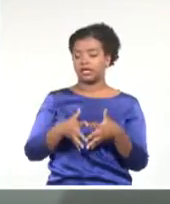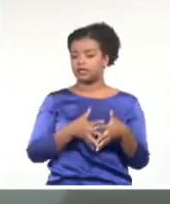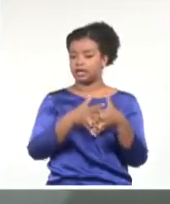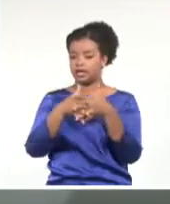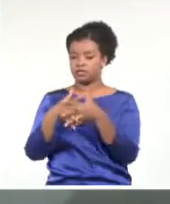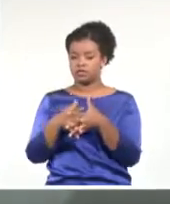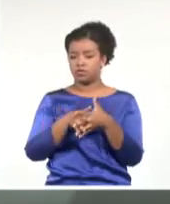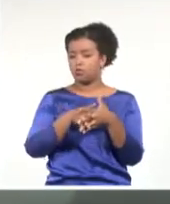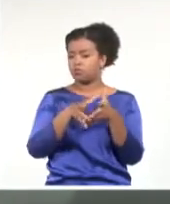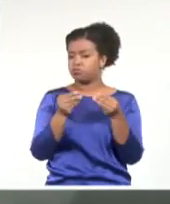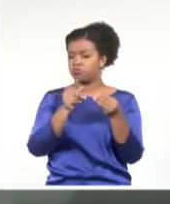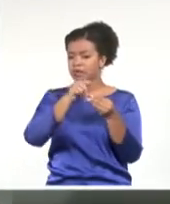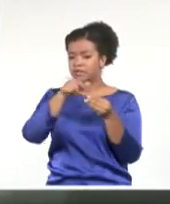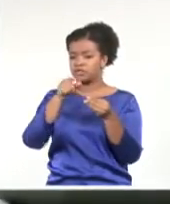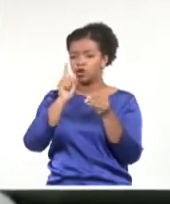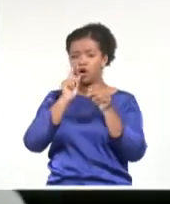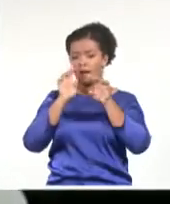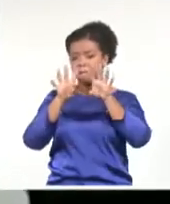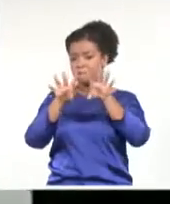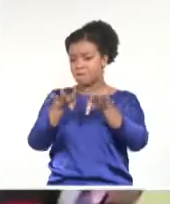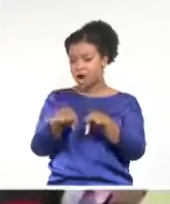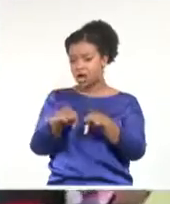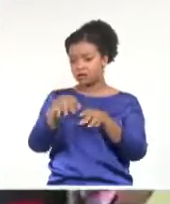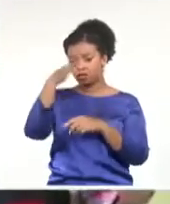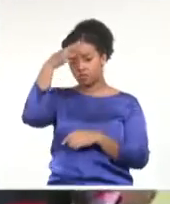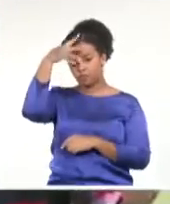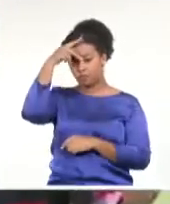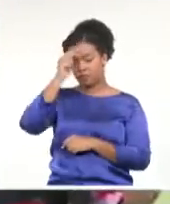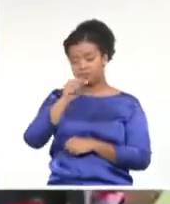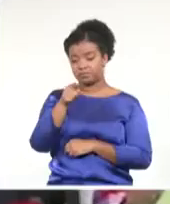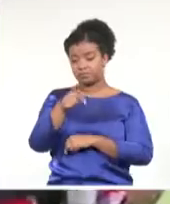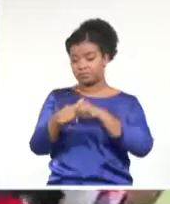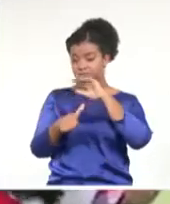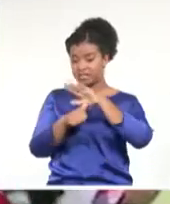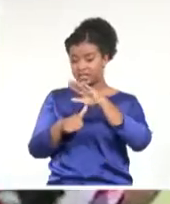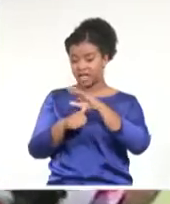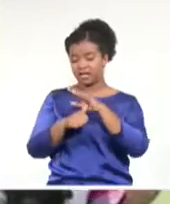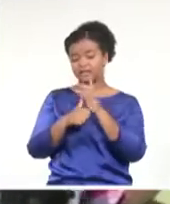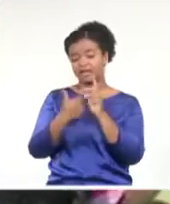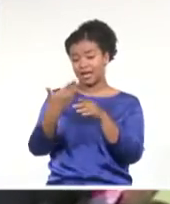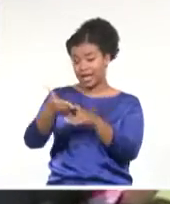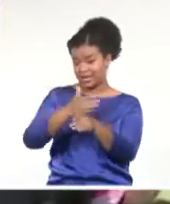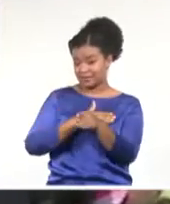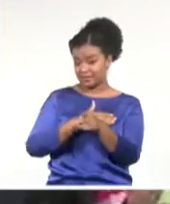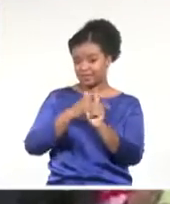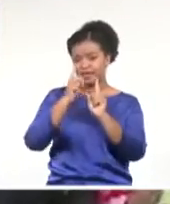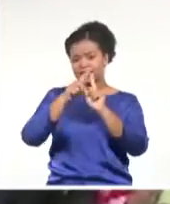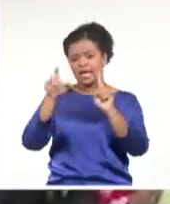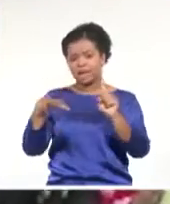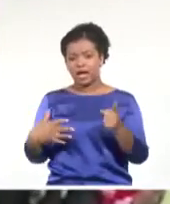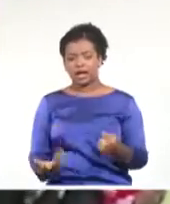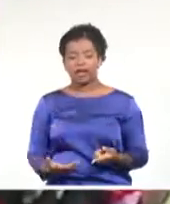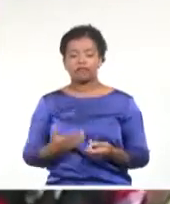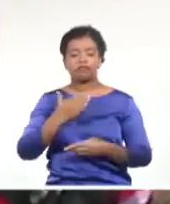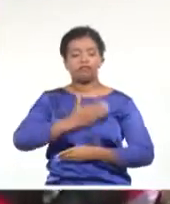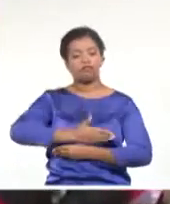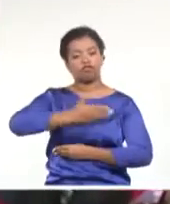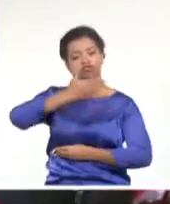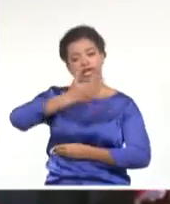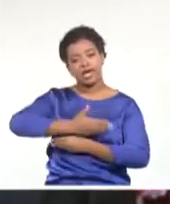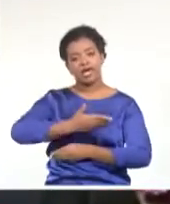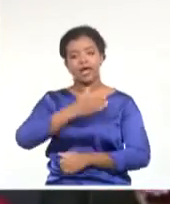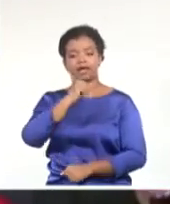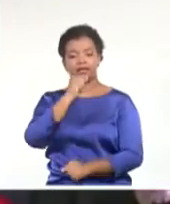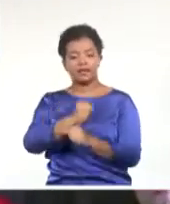de seguidores expectantes. El expresidente tocó los temas habituales, la seguridad fronteriza, el empleo y la economía